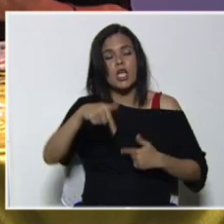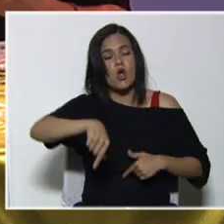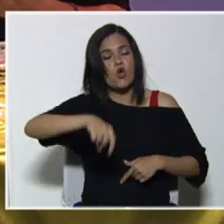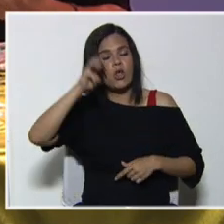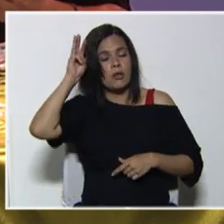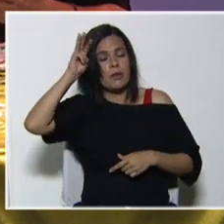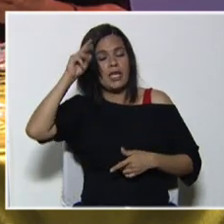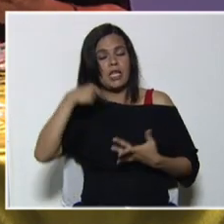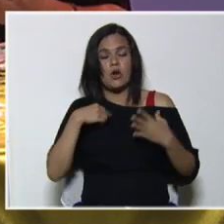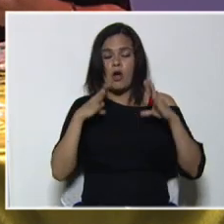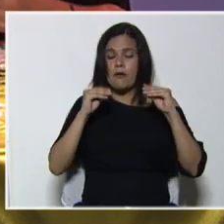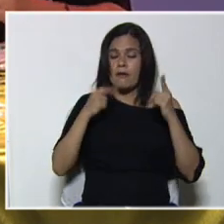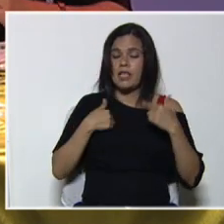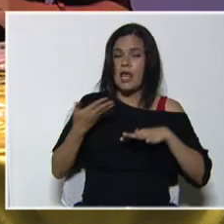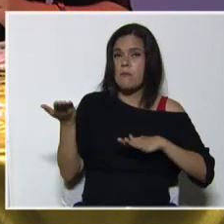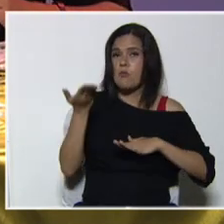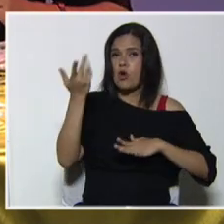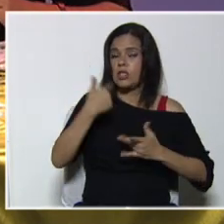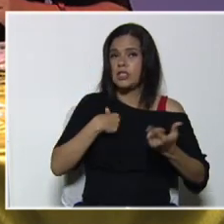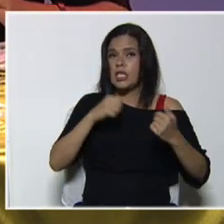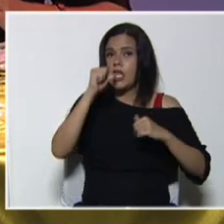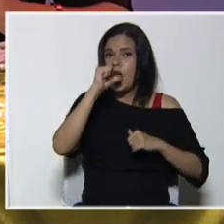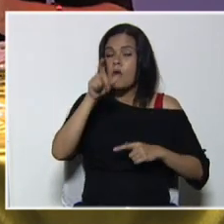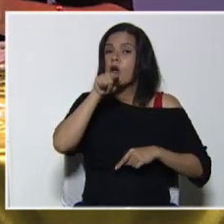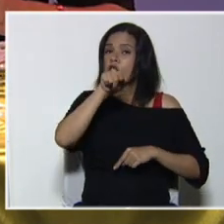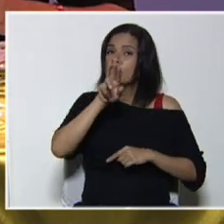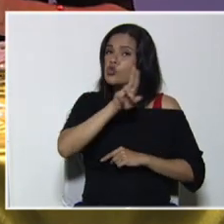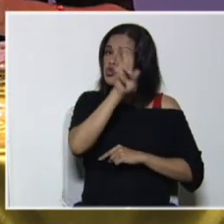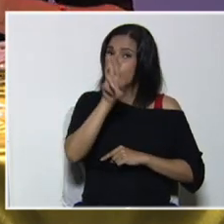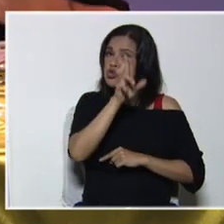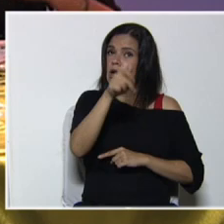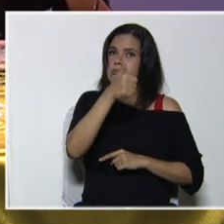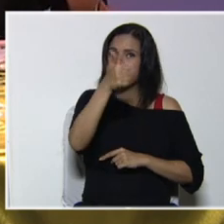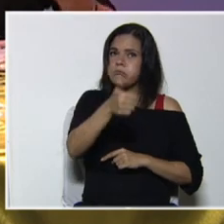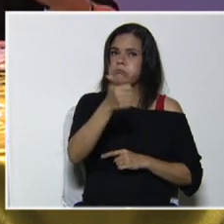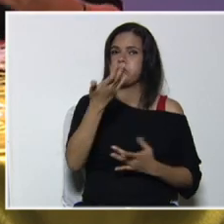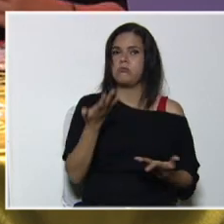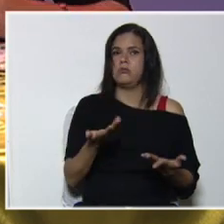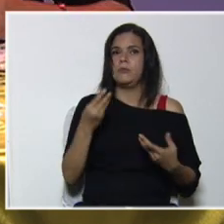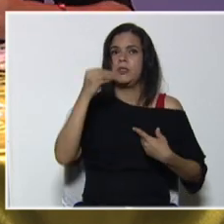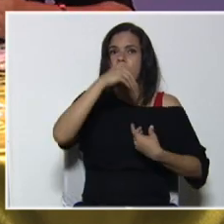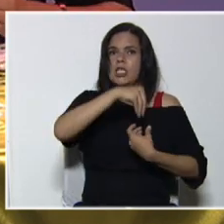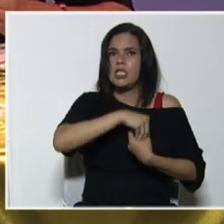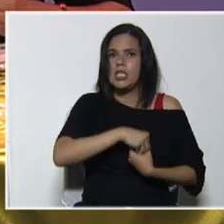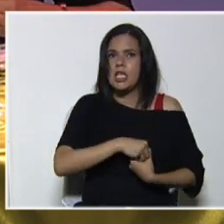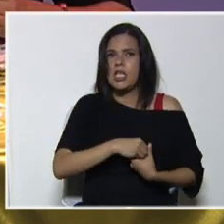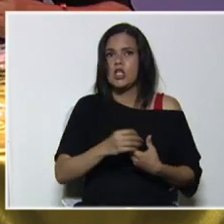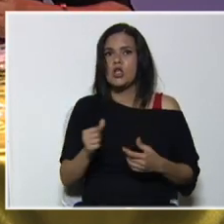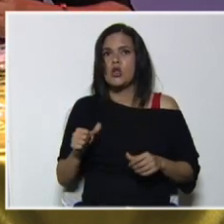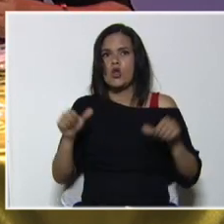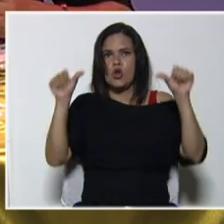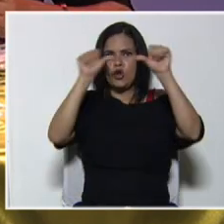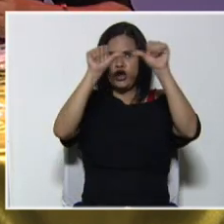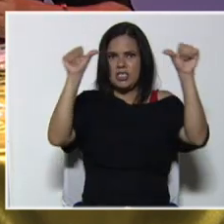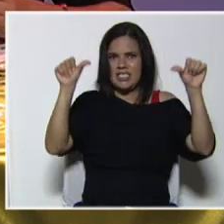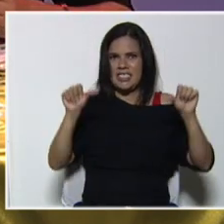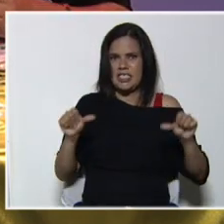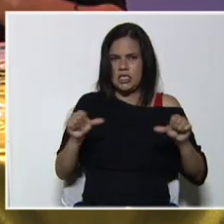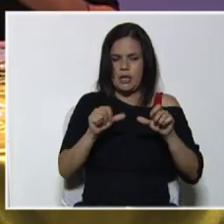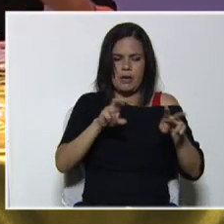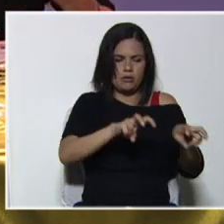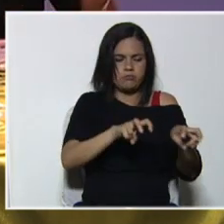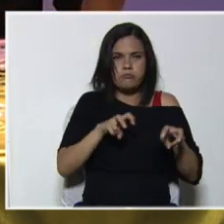hablan de la importancia del agua y su uso eficiente dentro de los sistemas